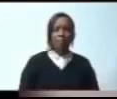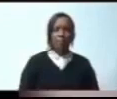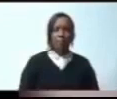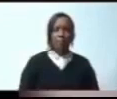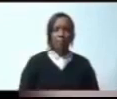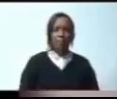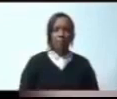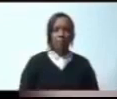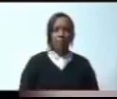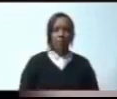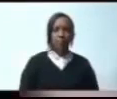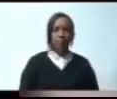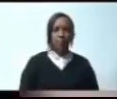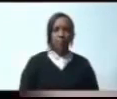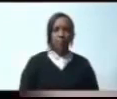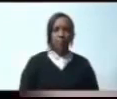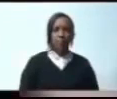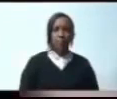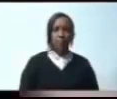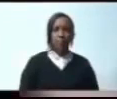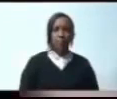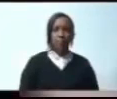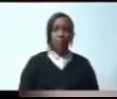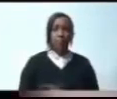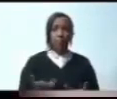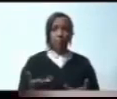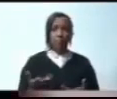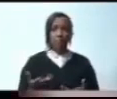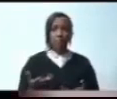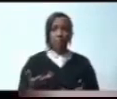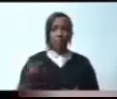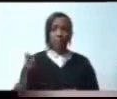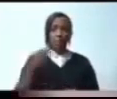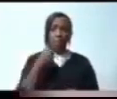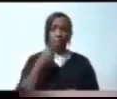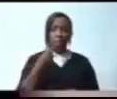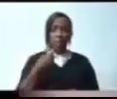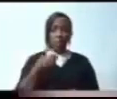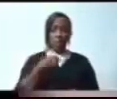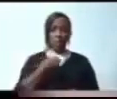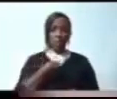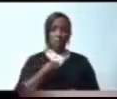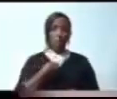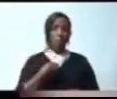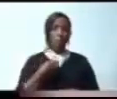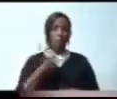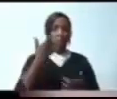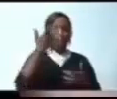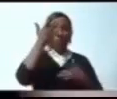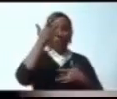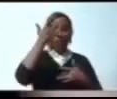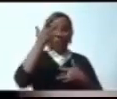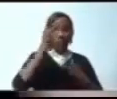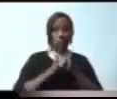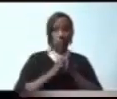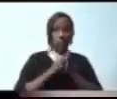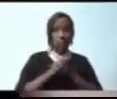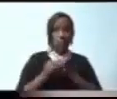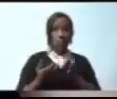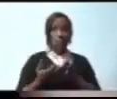politiquería barata. Me dijeron que uso el cáncer para politiquería barata. Solamente diré que voy a volver a la